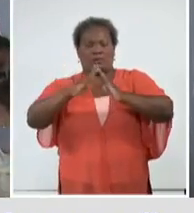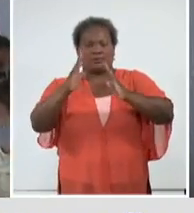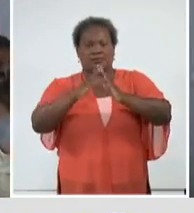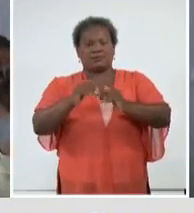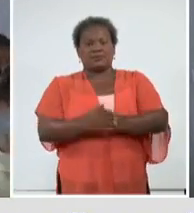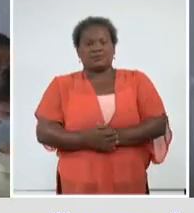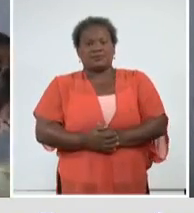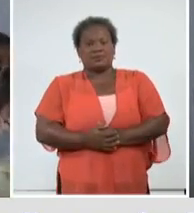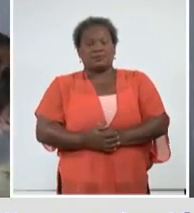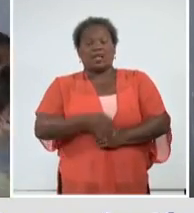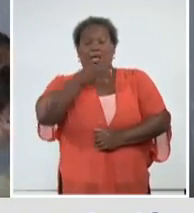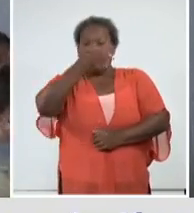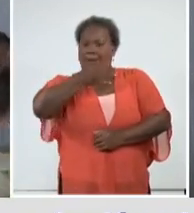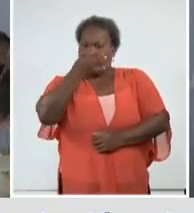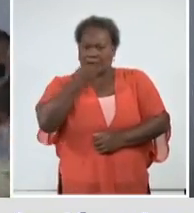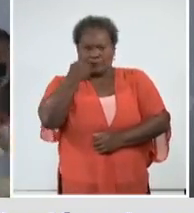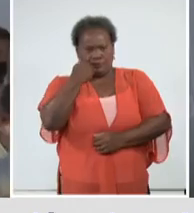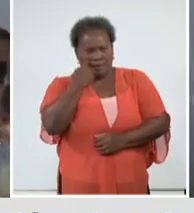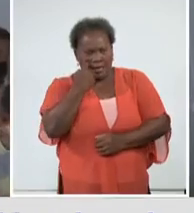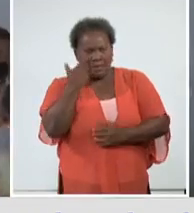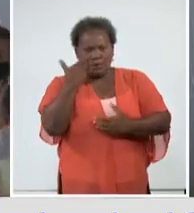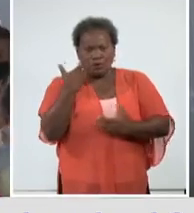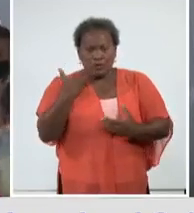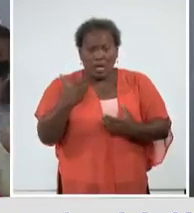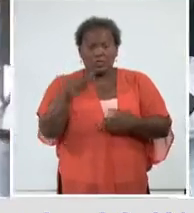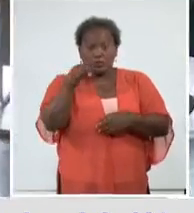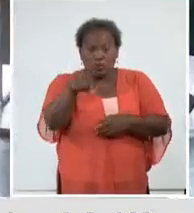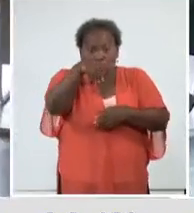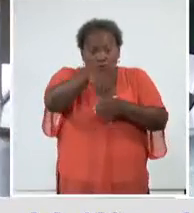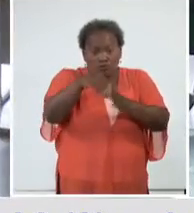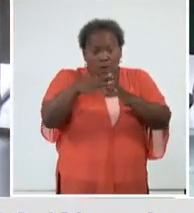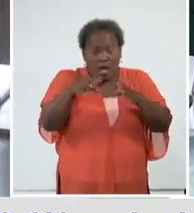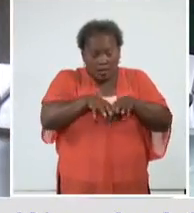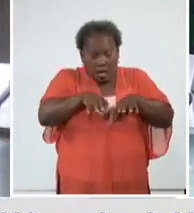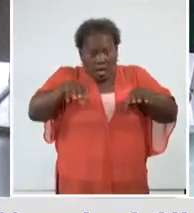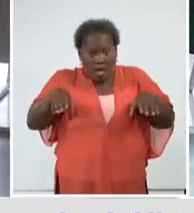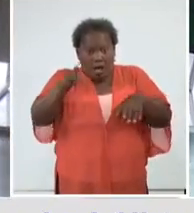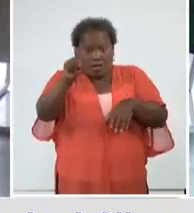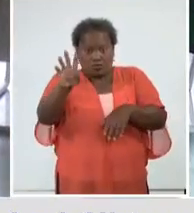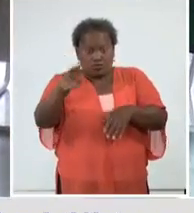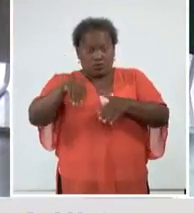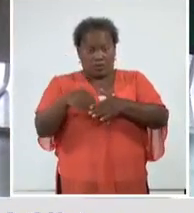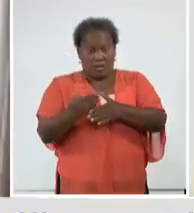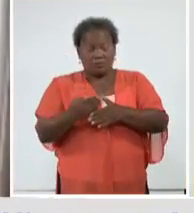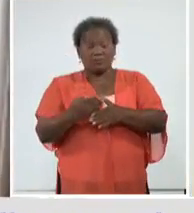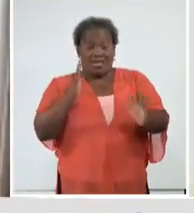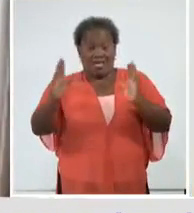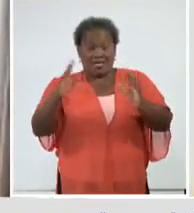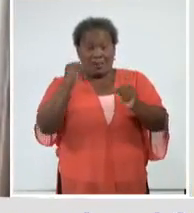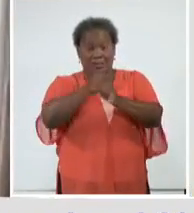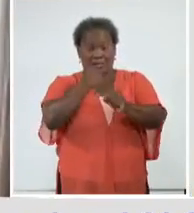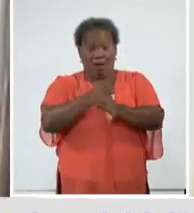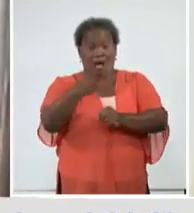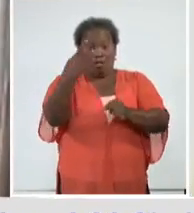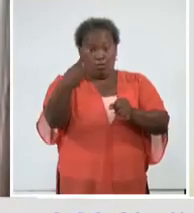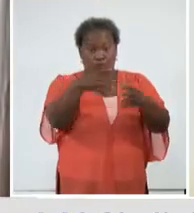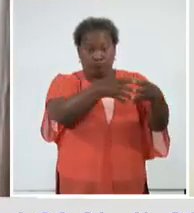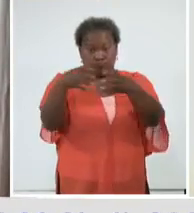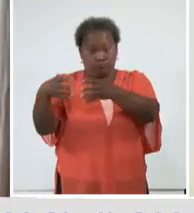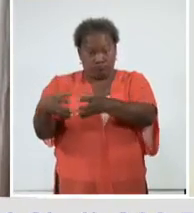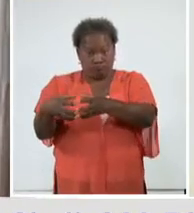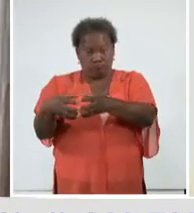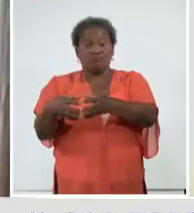requiriéndole que es importante mantener un aislamiento domiciliario al menos por 14 días. Una dura etapa en la que trabajan 2 equipos multidisciplinarios, en su